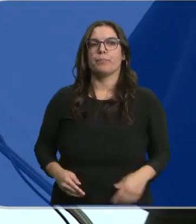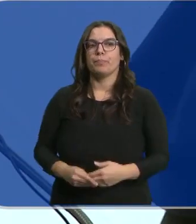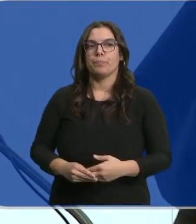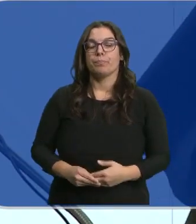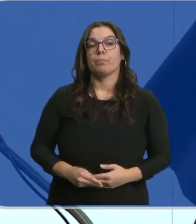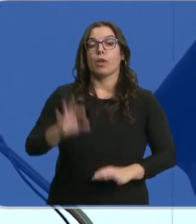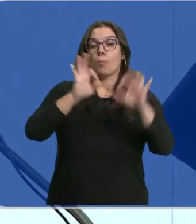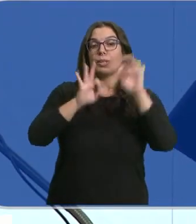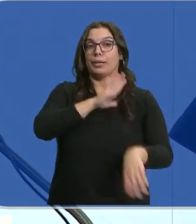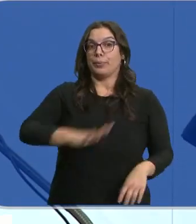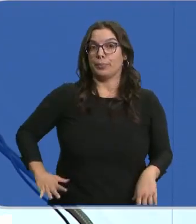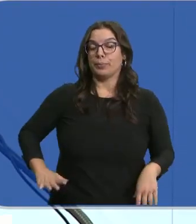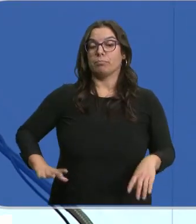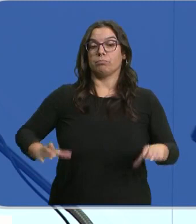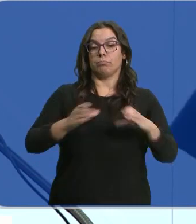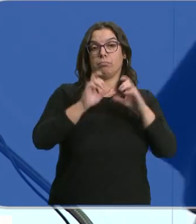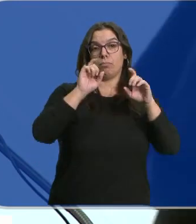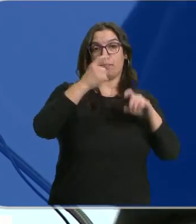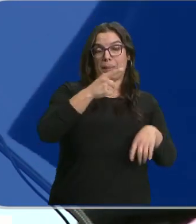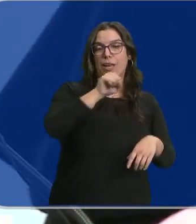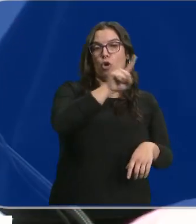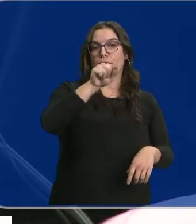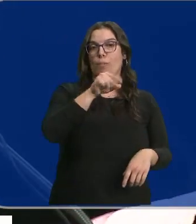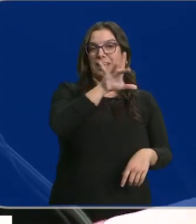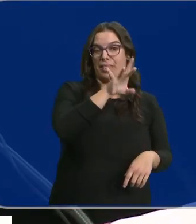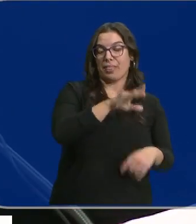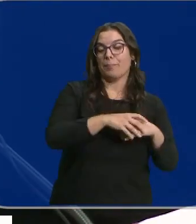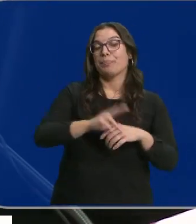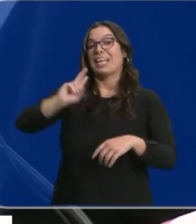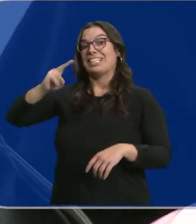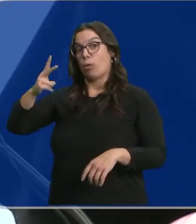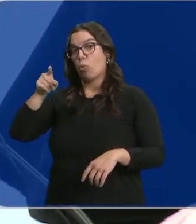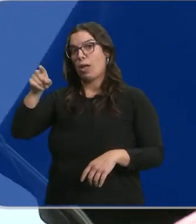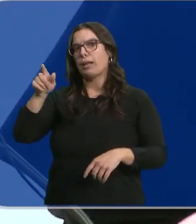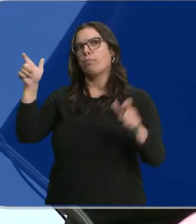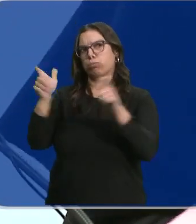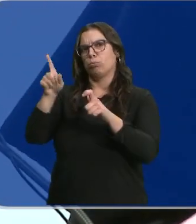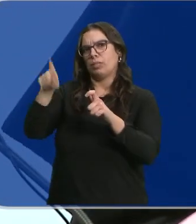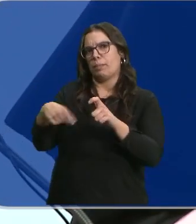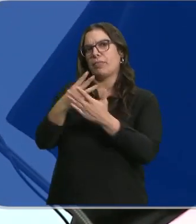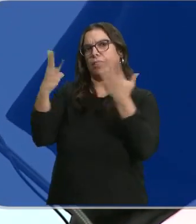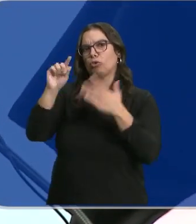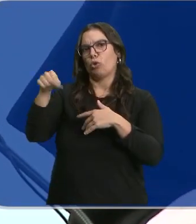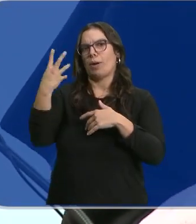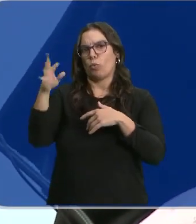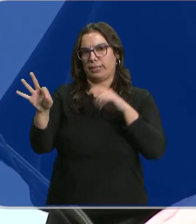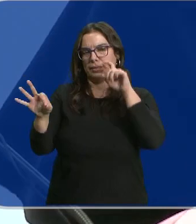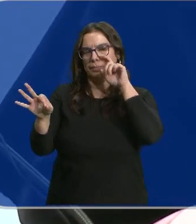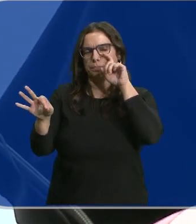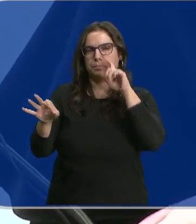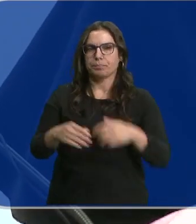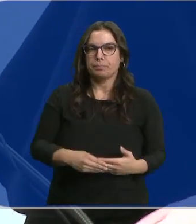Esa tasa de interinidad en el cuerpo de maestros estamos en el 11,15% y en el cuerpo de secundaria también ha bajado sustancialmente al